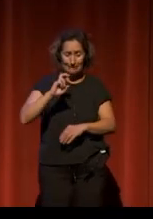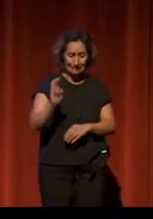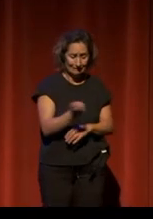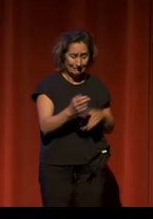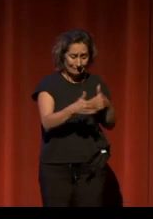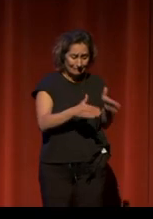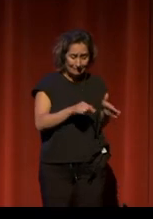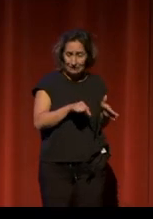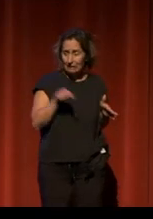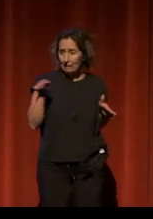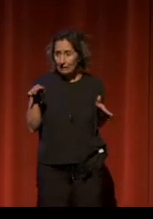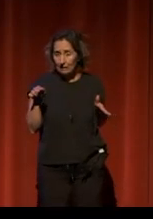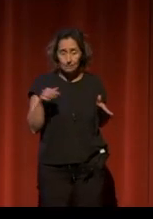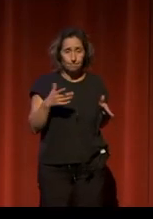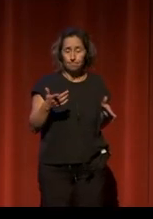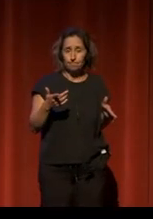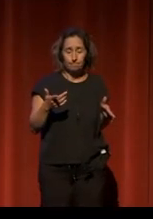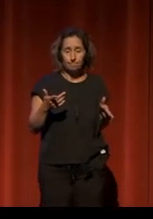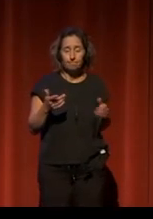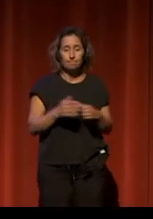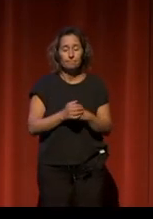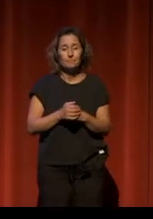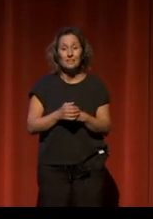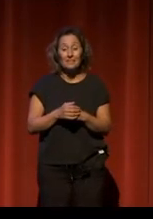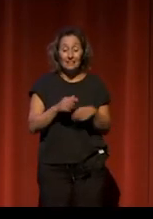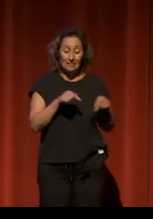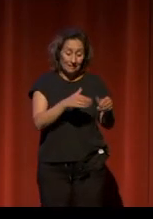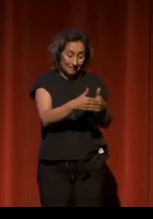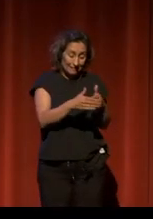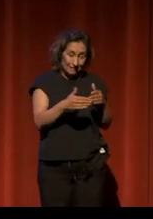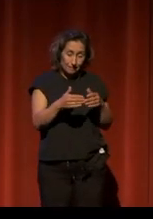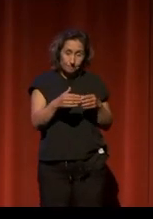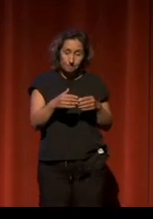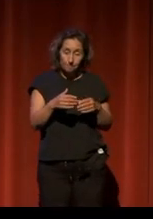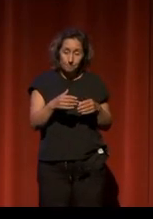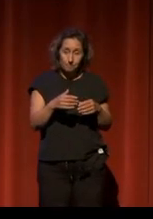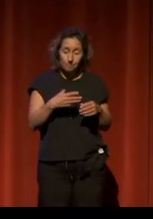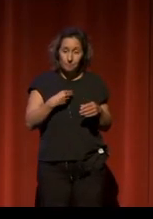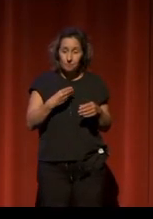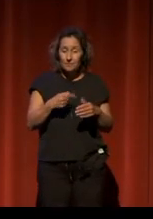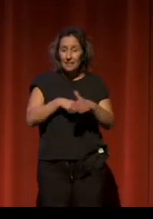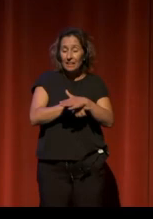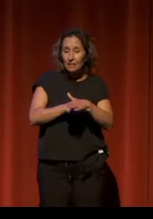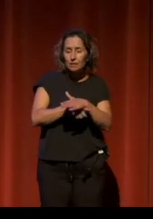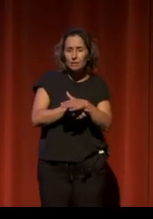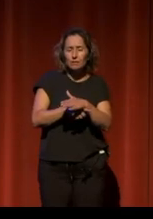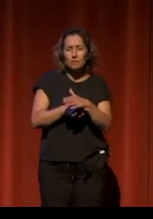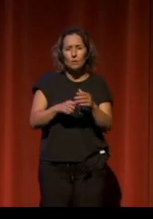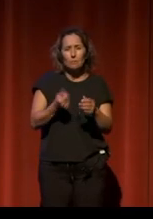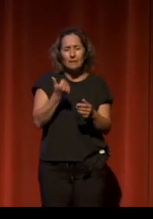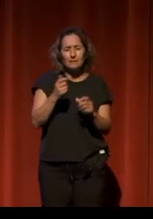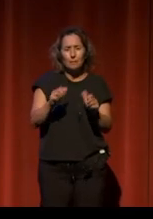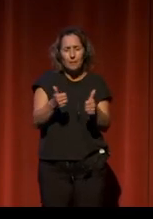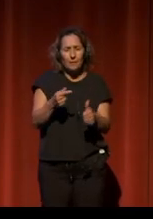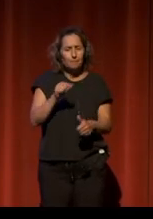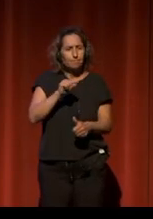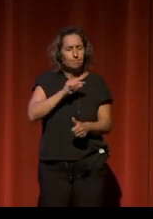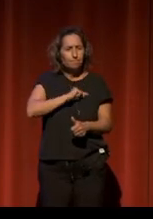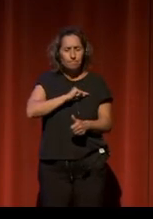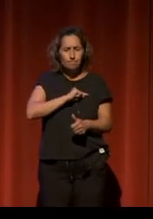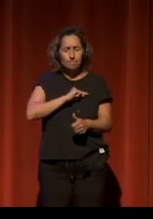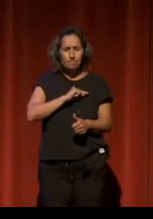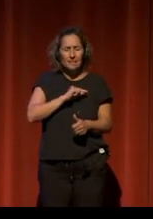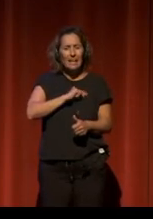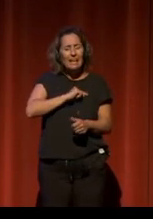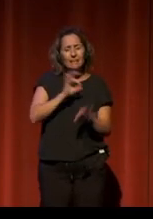asienta esta esta burocracia en un en una Simiente ética que podemos llamar de